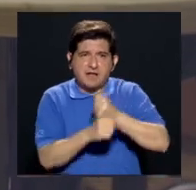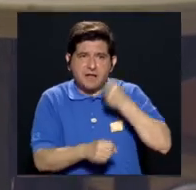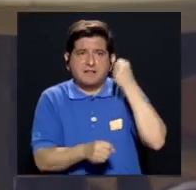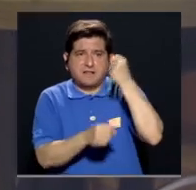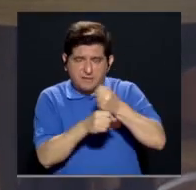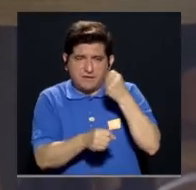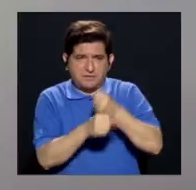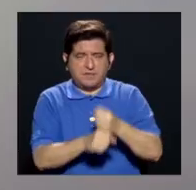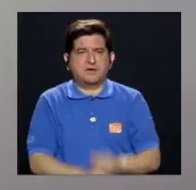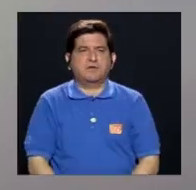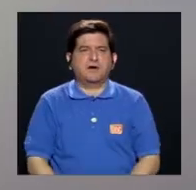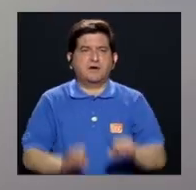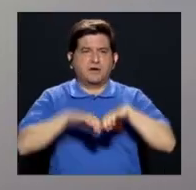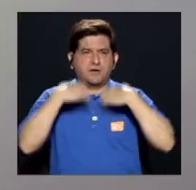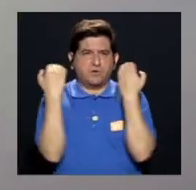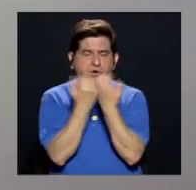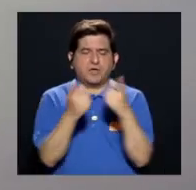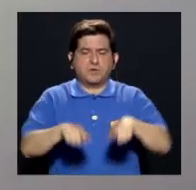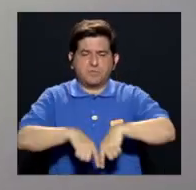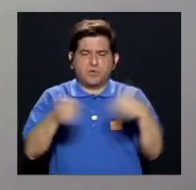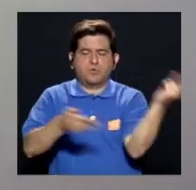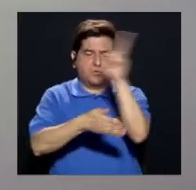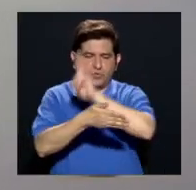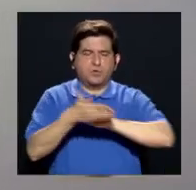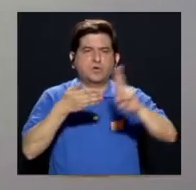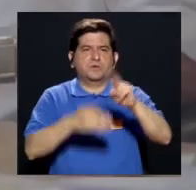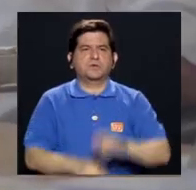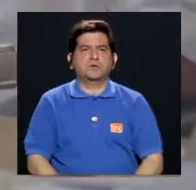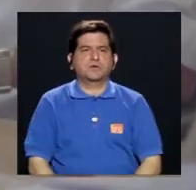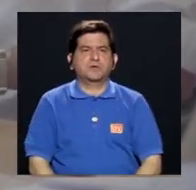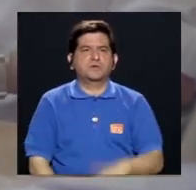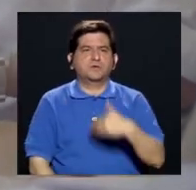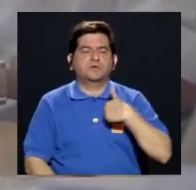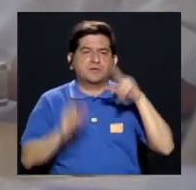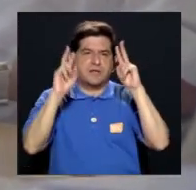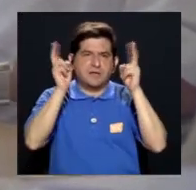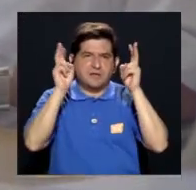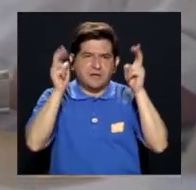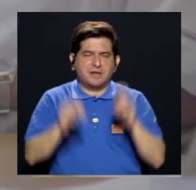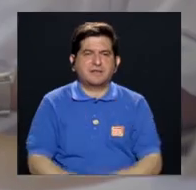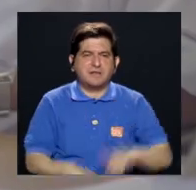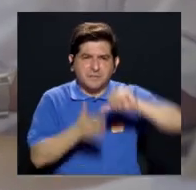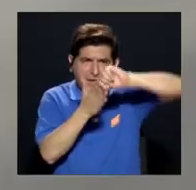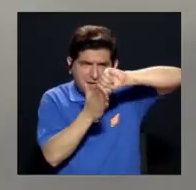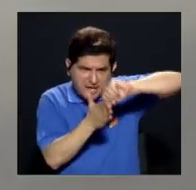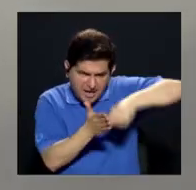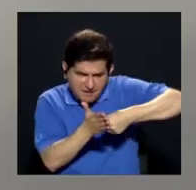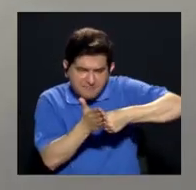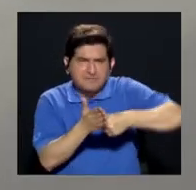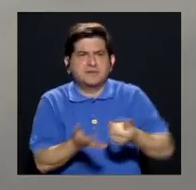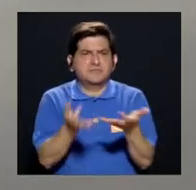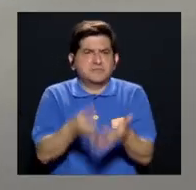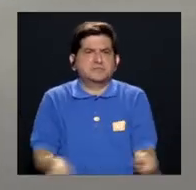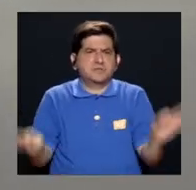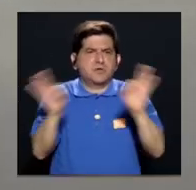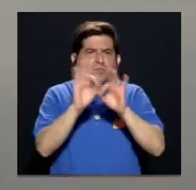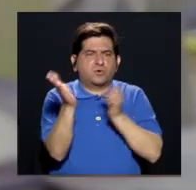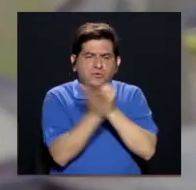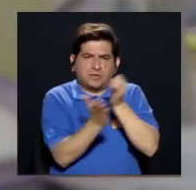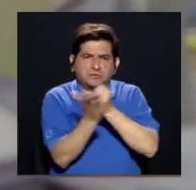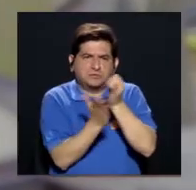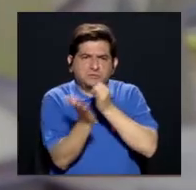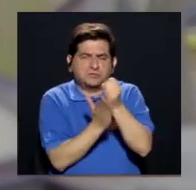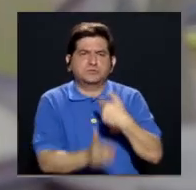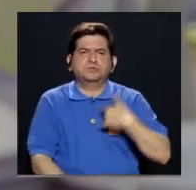trabajo con el equipo de Semanario Universidad, está el tema de hacer un énfasis muy fuerte en el tema de